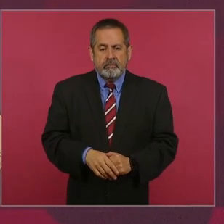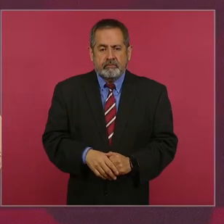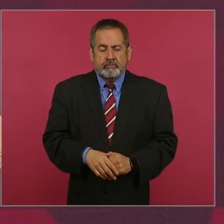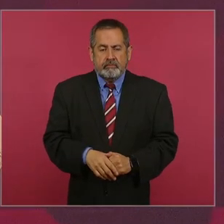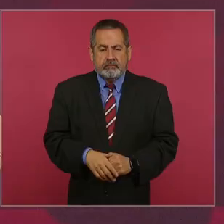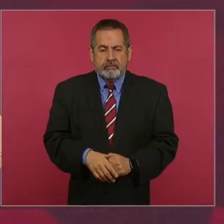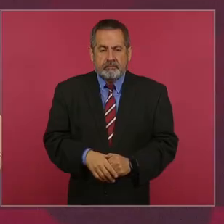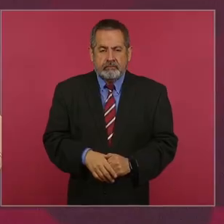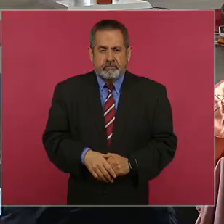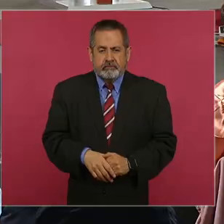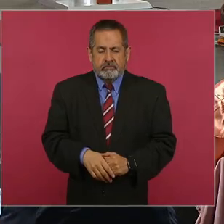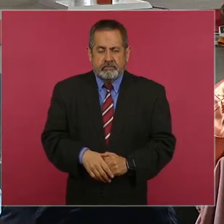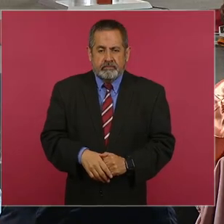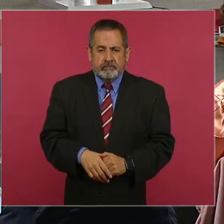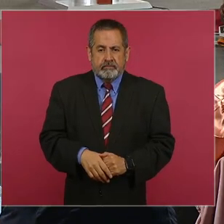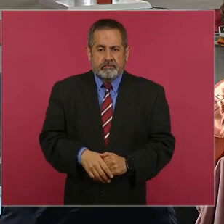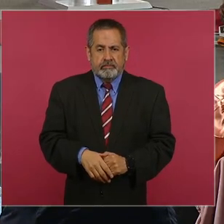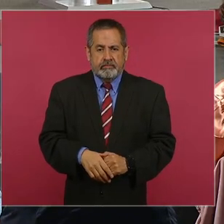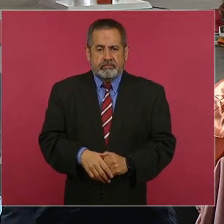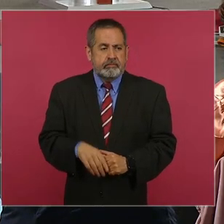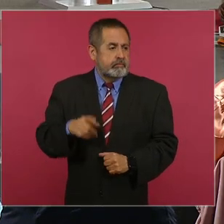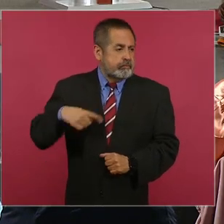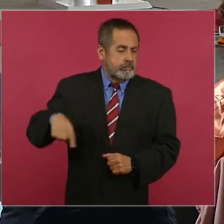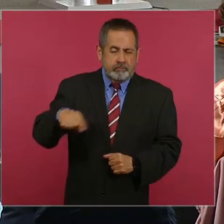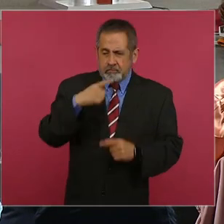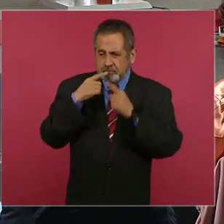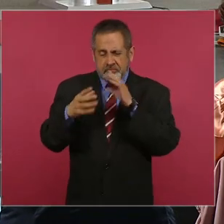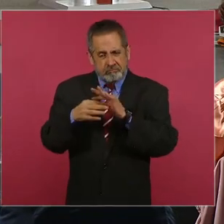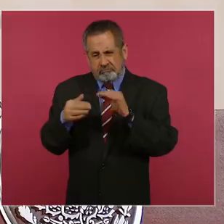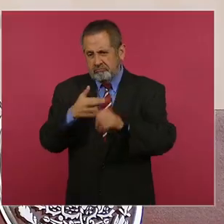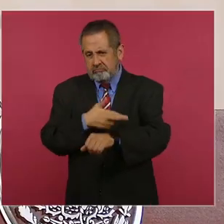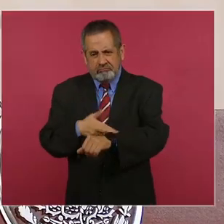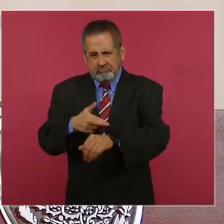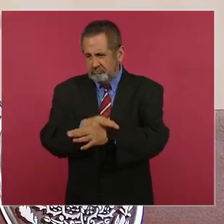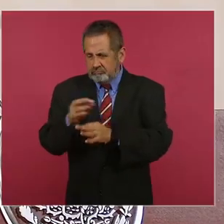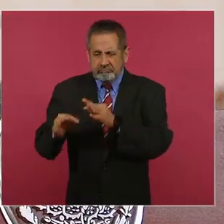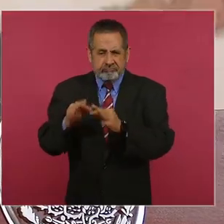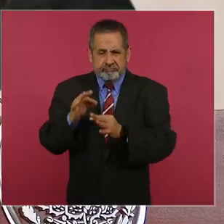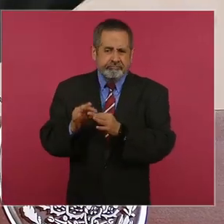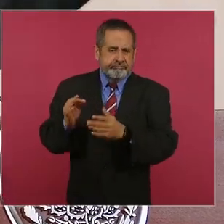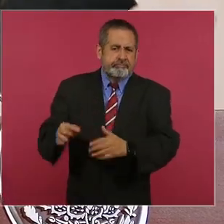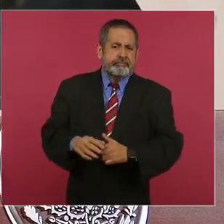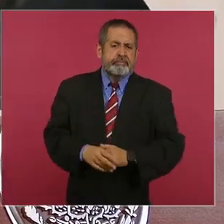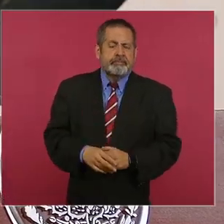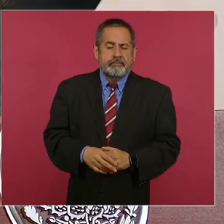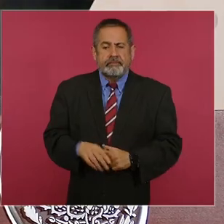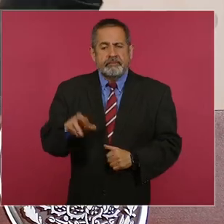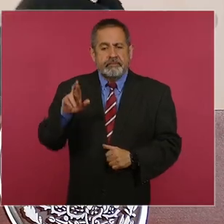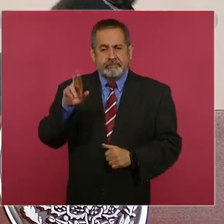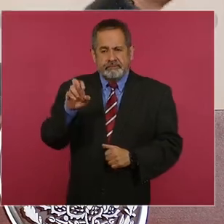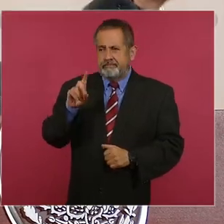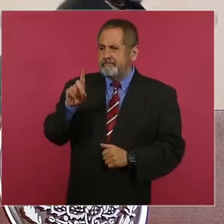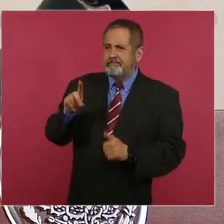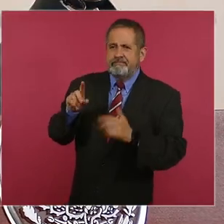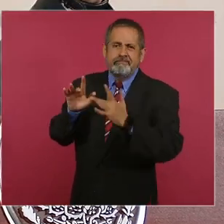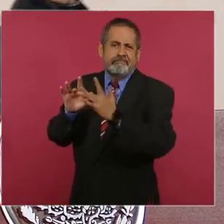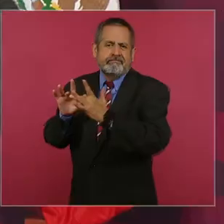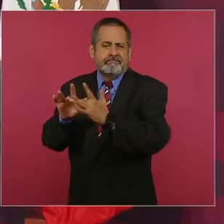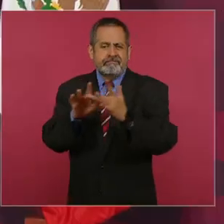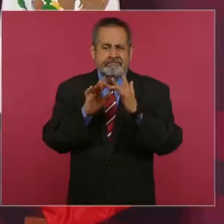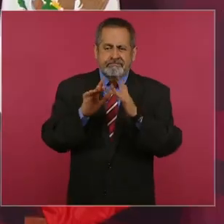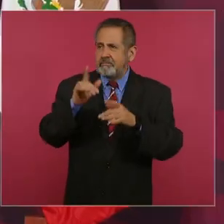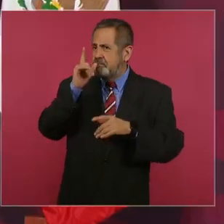hicieron una labor extraordinaria y ya hay la red en todo Acapulco